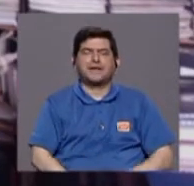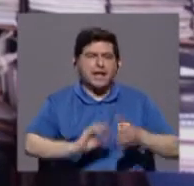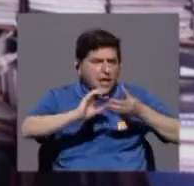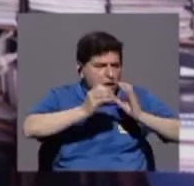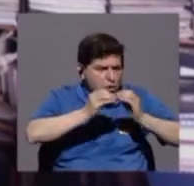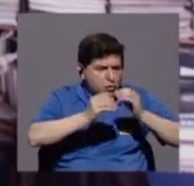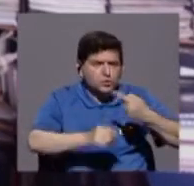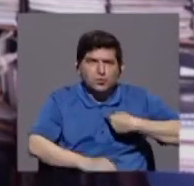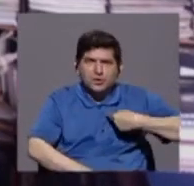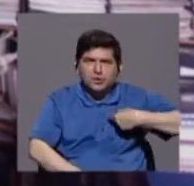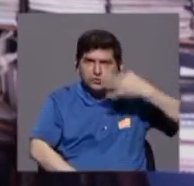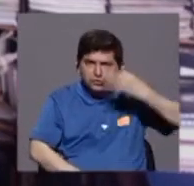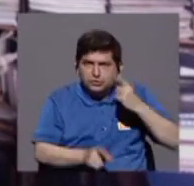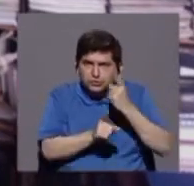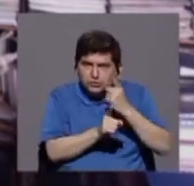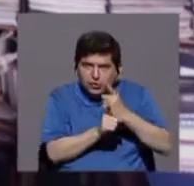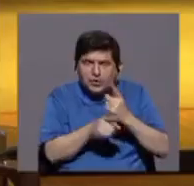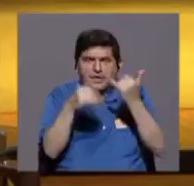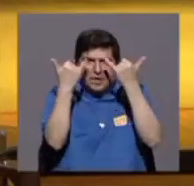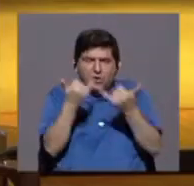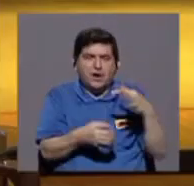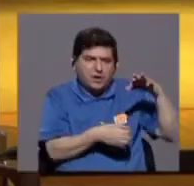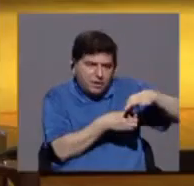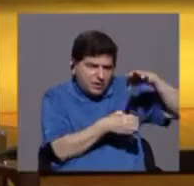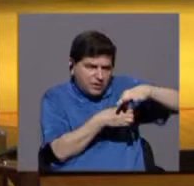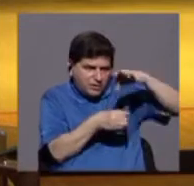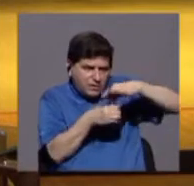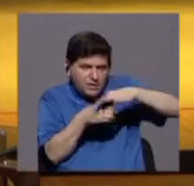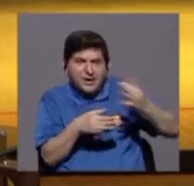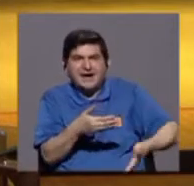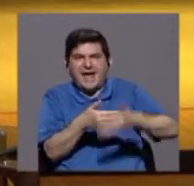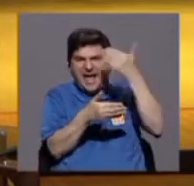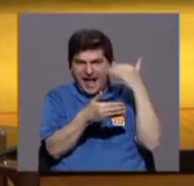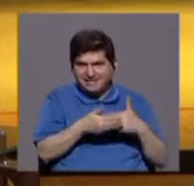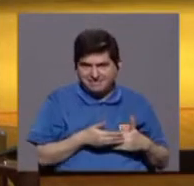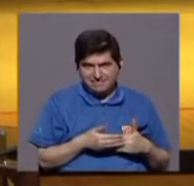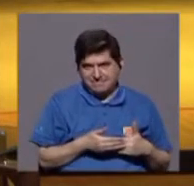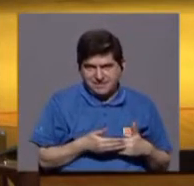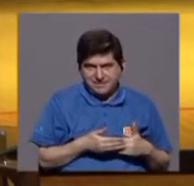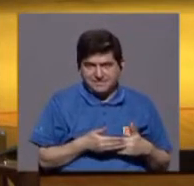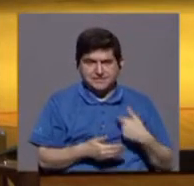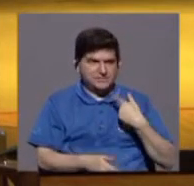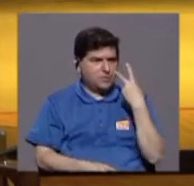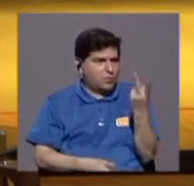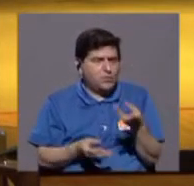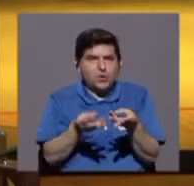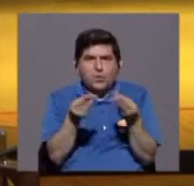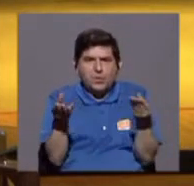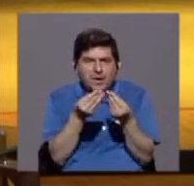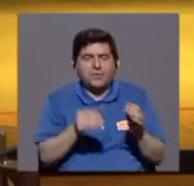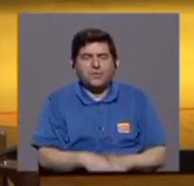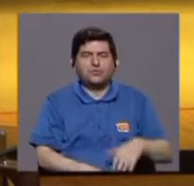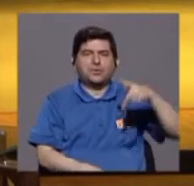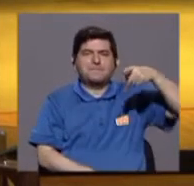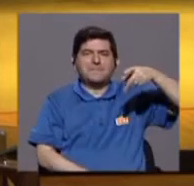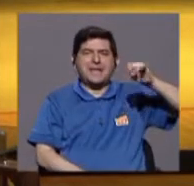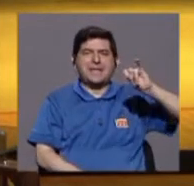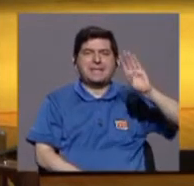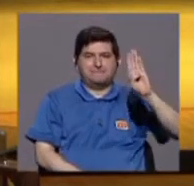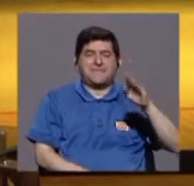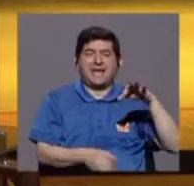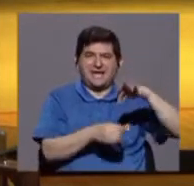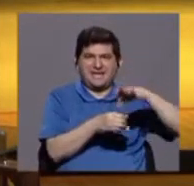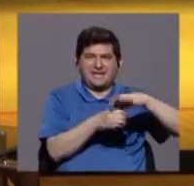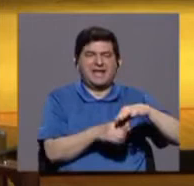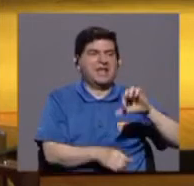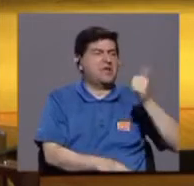no me traicionan, ahora la agricultura, que antes era, si uno ve el Producto Bruto Interno que genera la agricultura, es